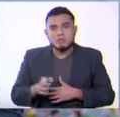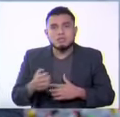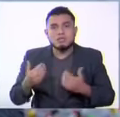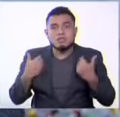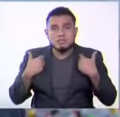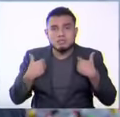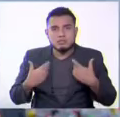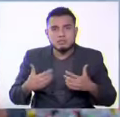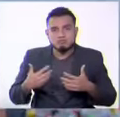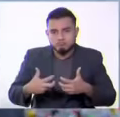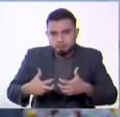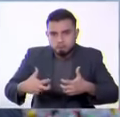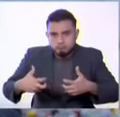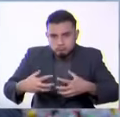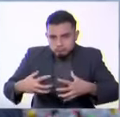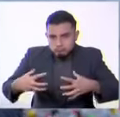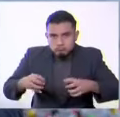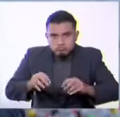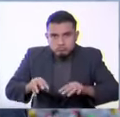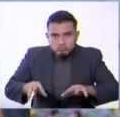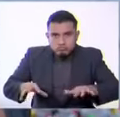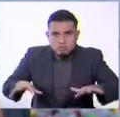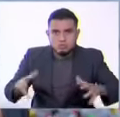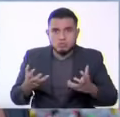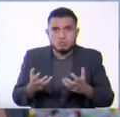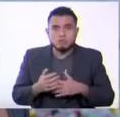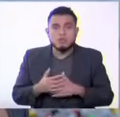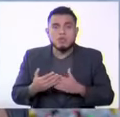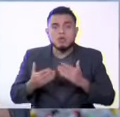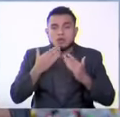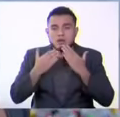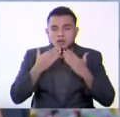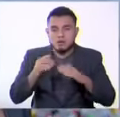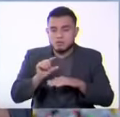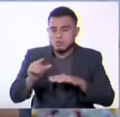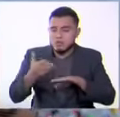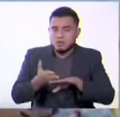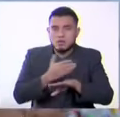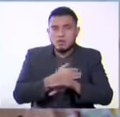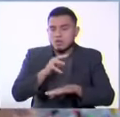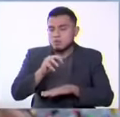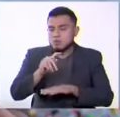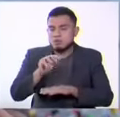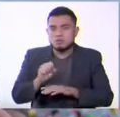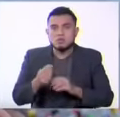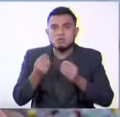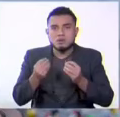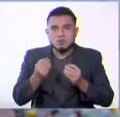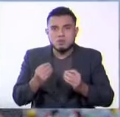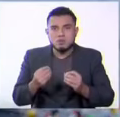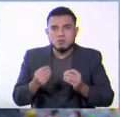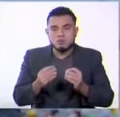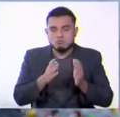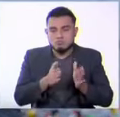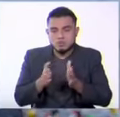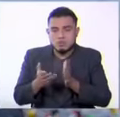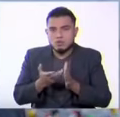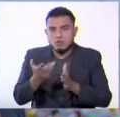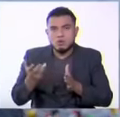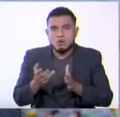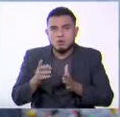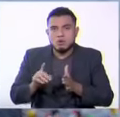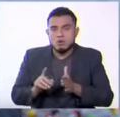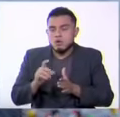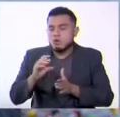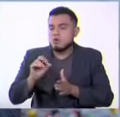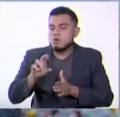reproducirse. Hablamos la semana pasada sobre la mitosis y sobre cómo se distribuyen los cromosomas